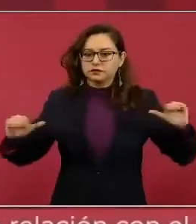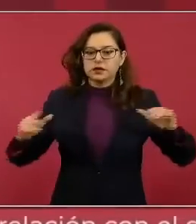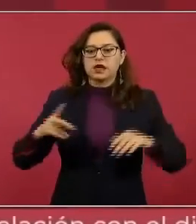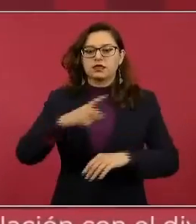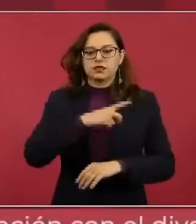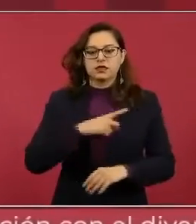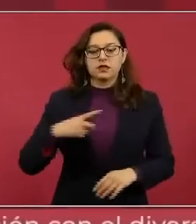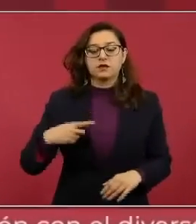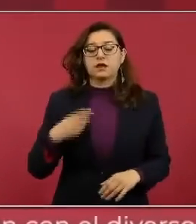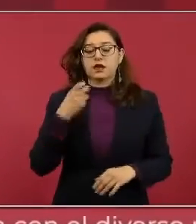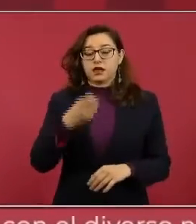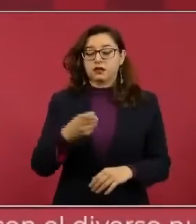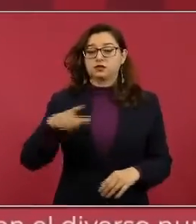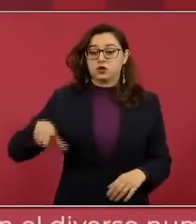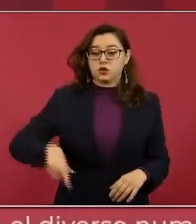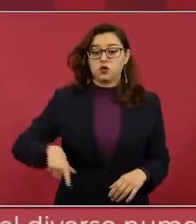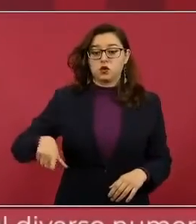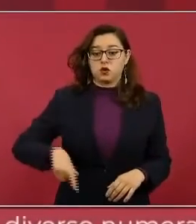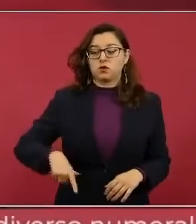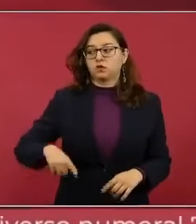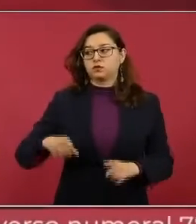de nuestra